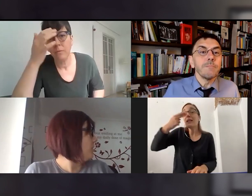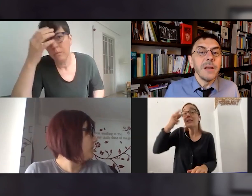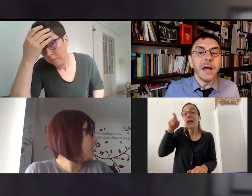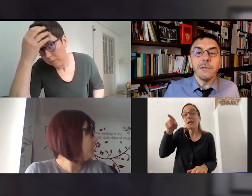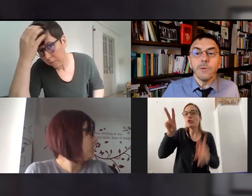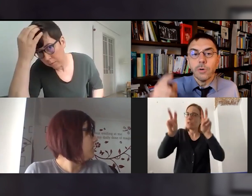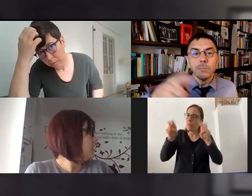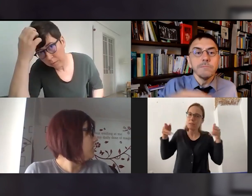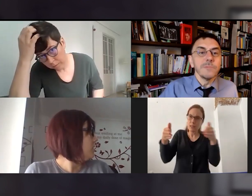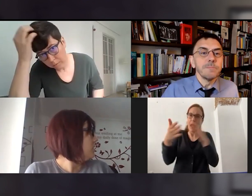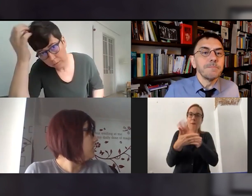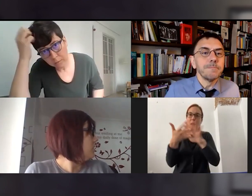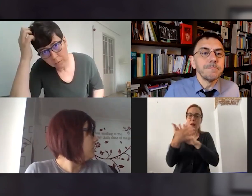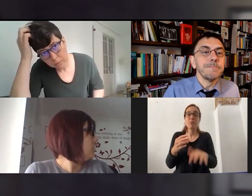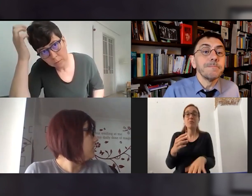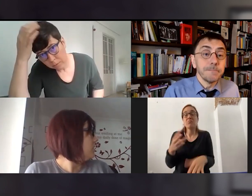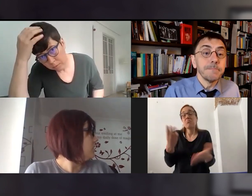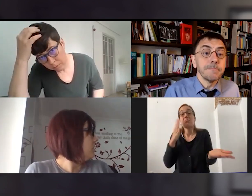Pilar,